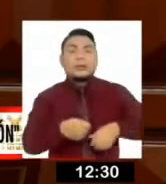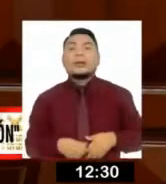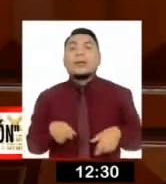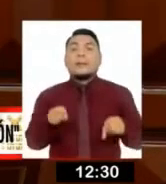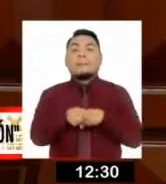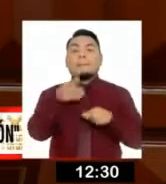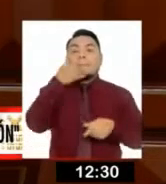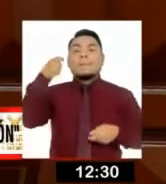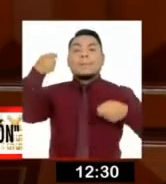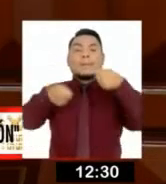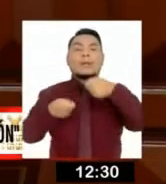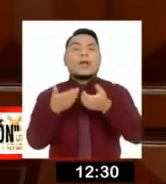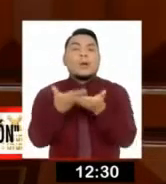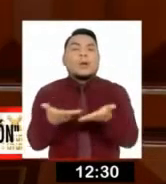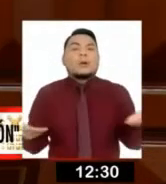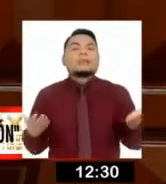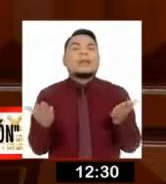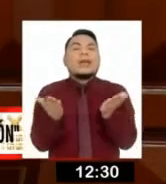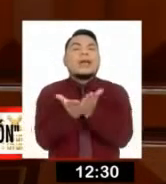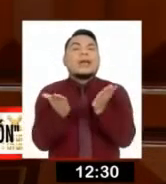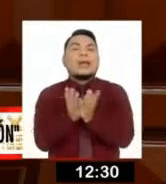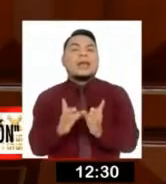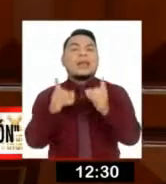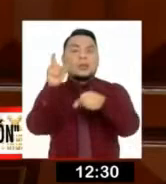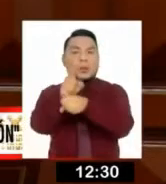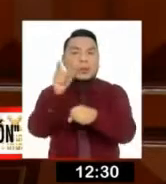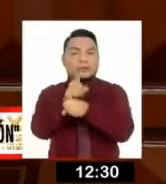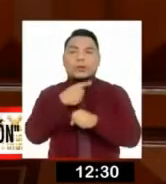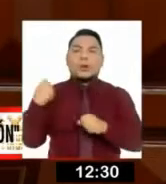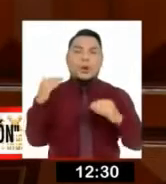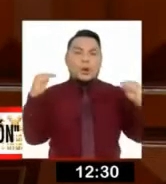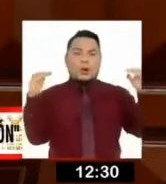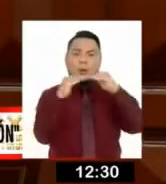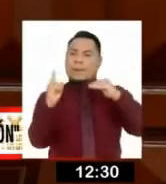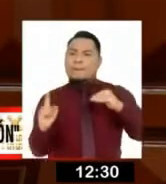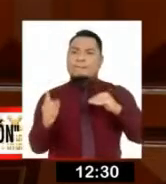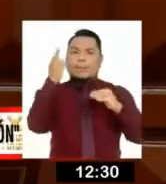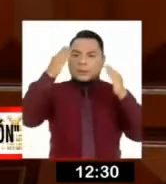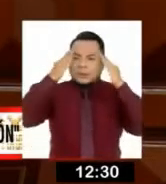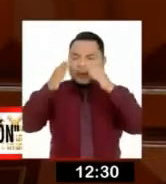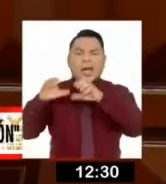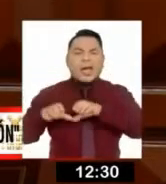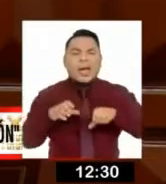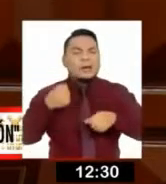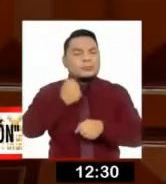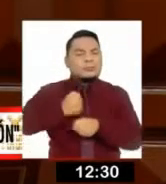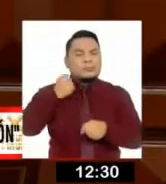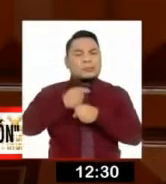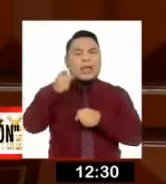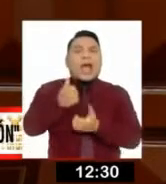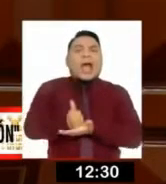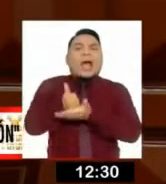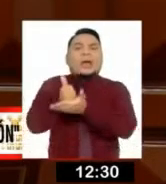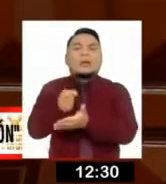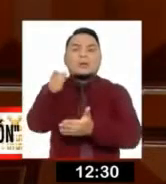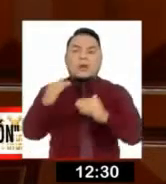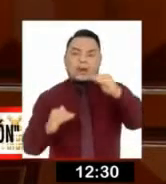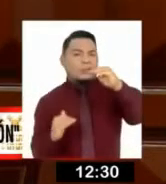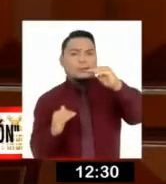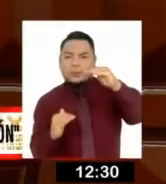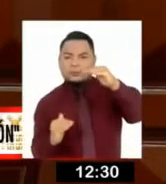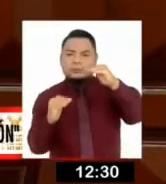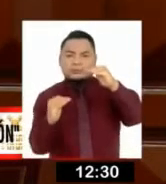distribución de los recursos educativos con criterio de equidad y priorizando acciones que ayuden a superar las brechas